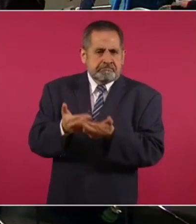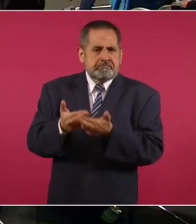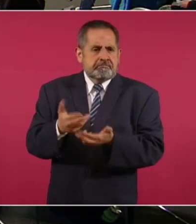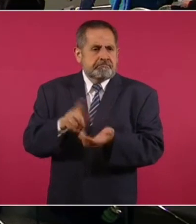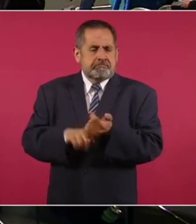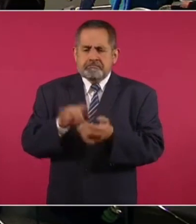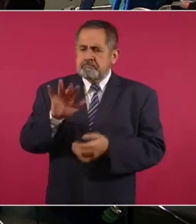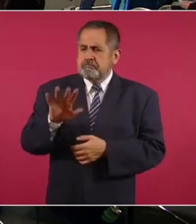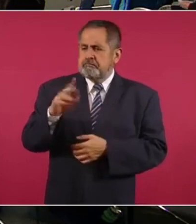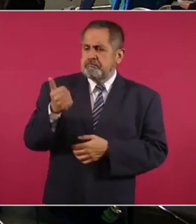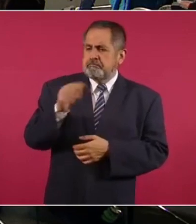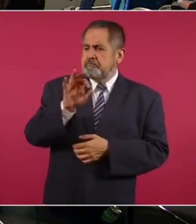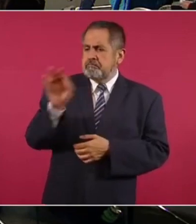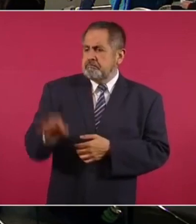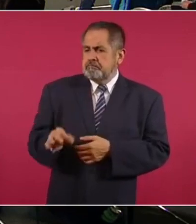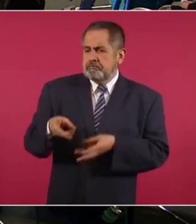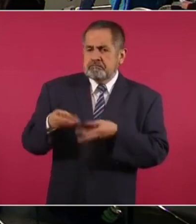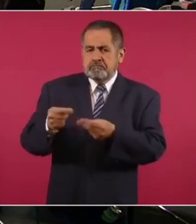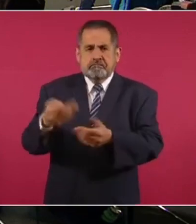56.